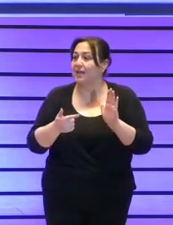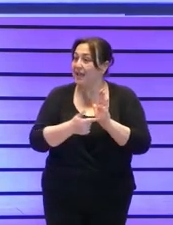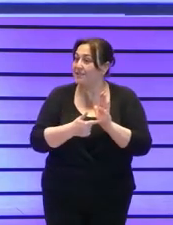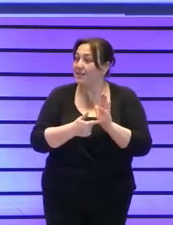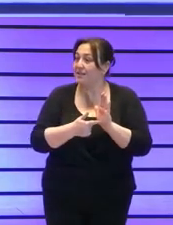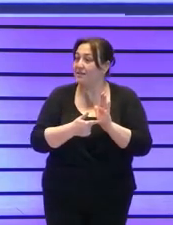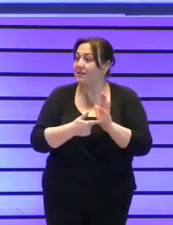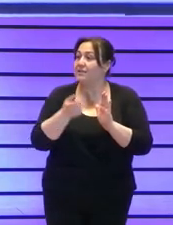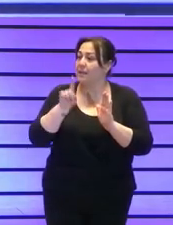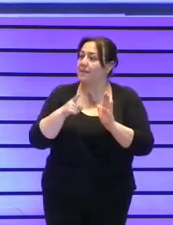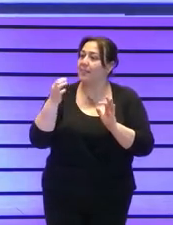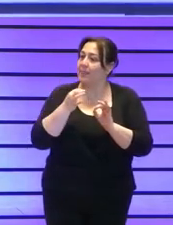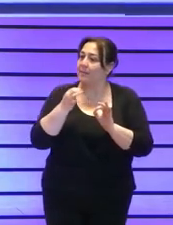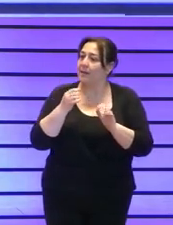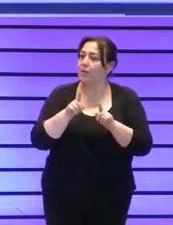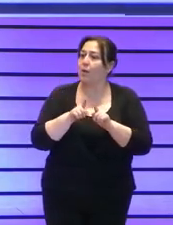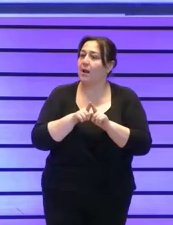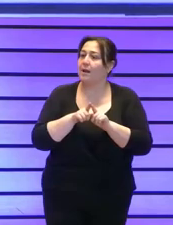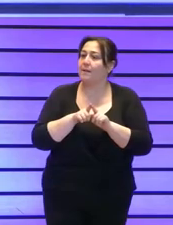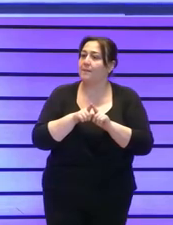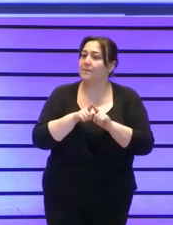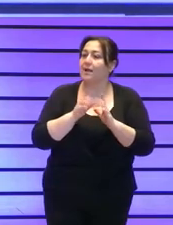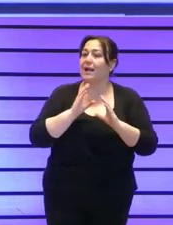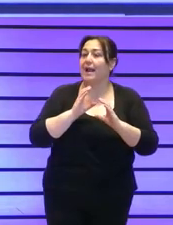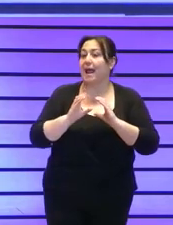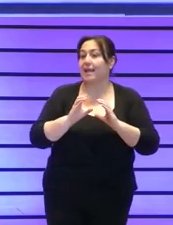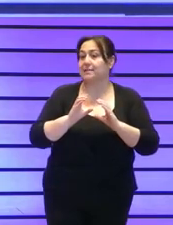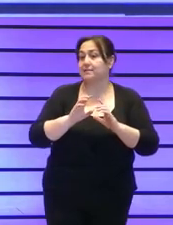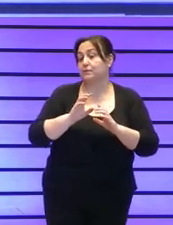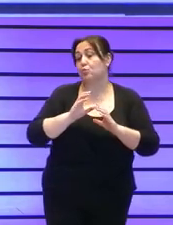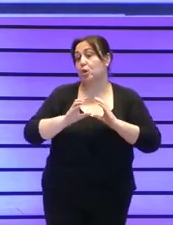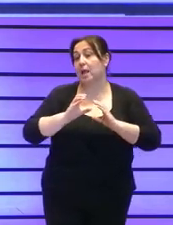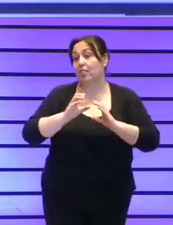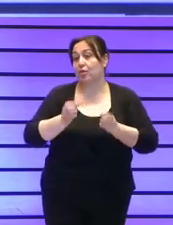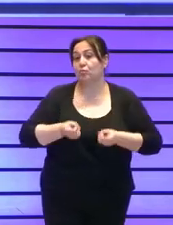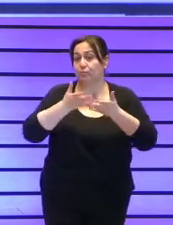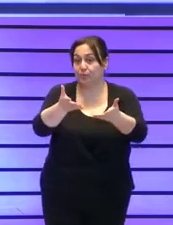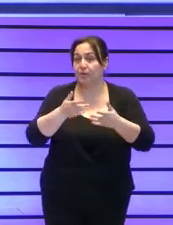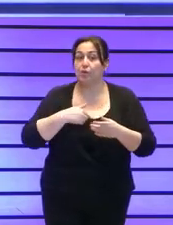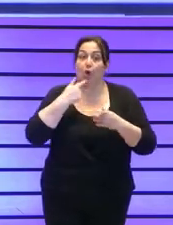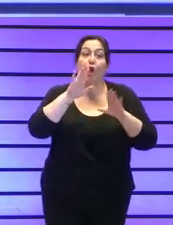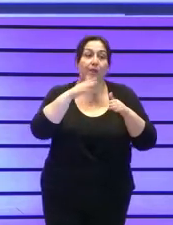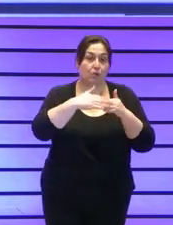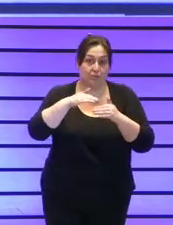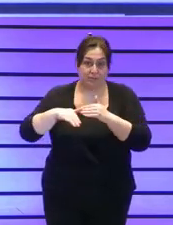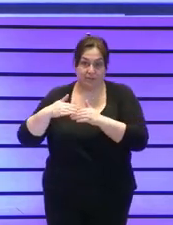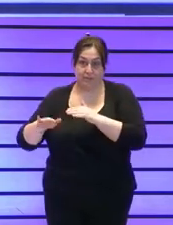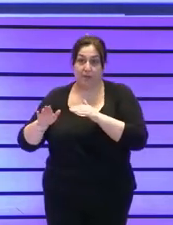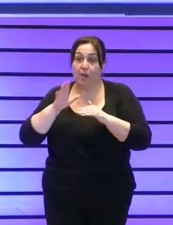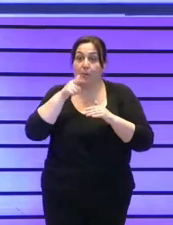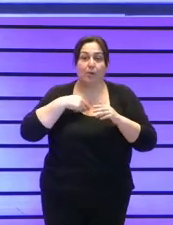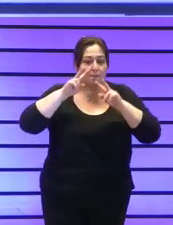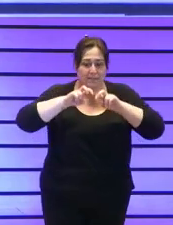Tiene que haber también una disposición de canales, ¿no? Y esto lo digo muy sesgada porque hacemos un montón de investigación sobre omnicanalidad